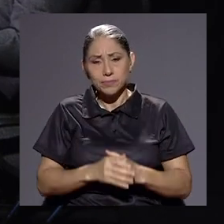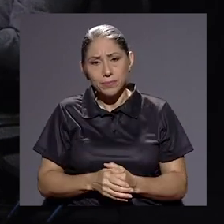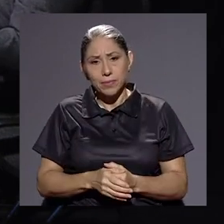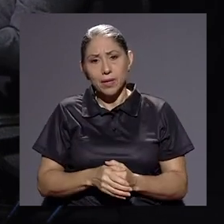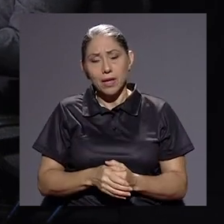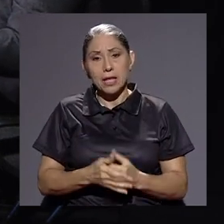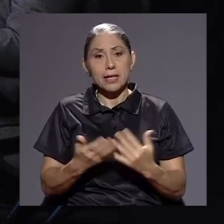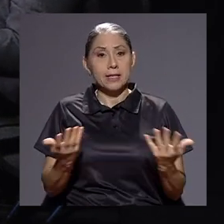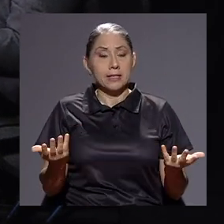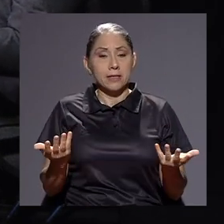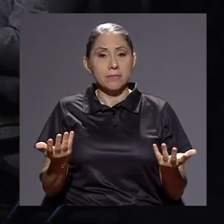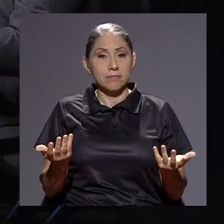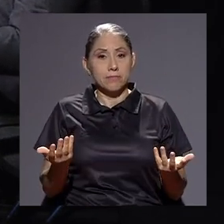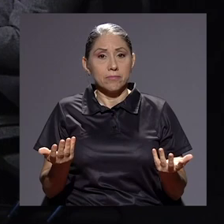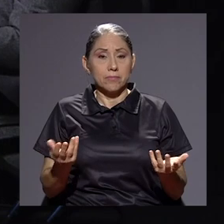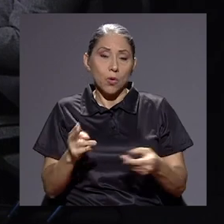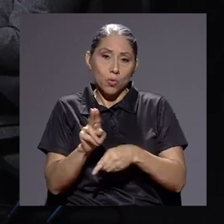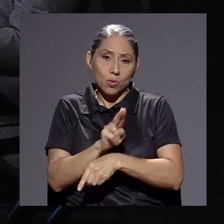sentido, pues,